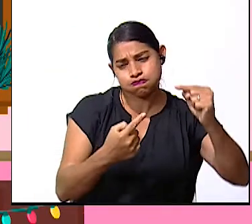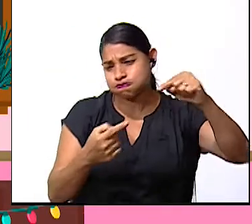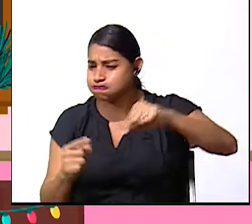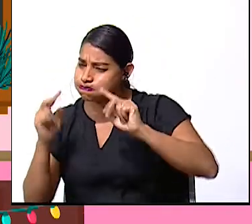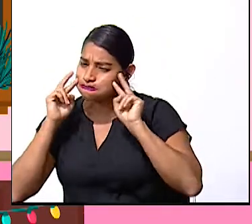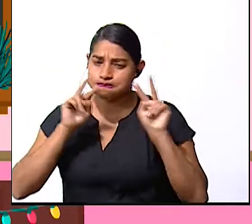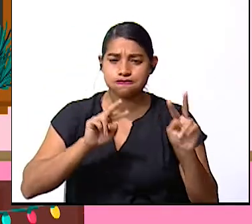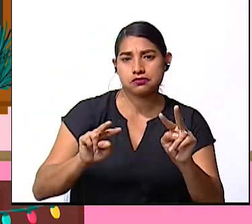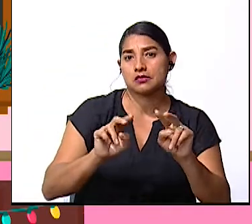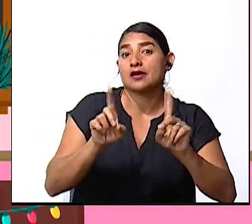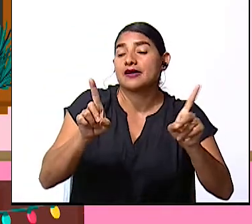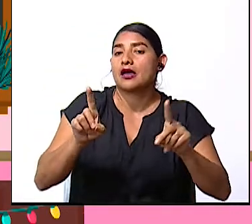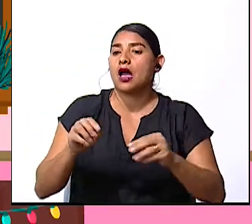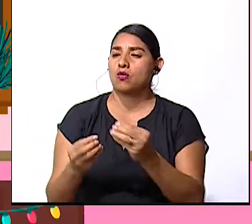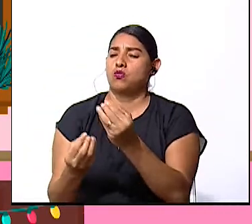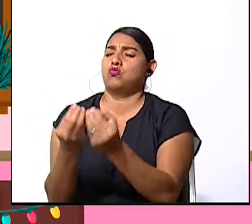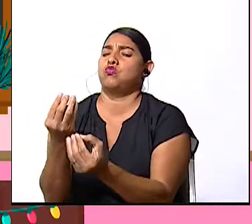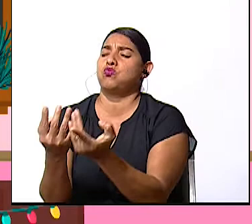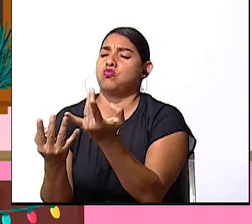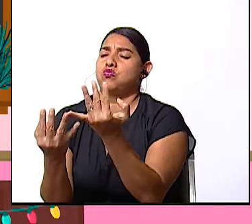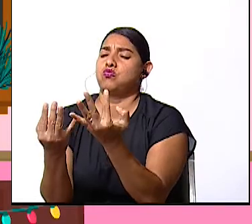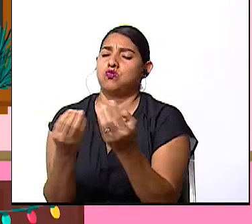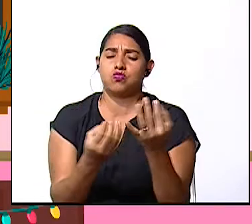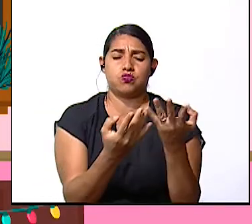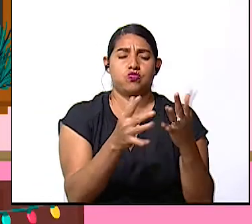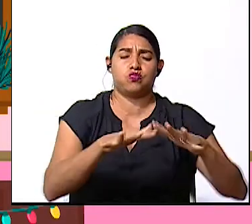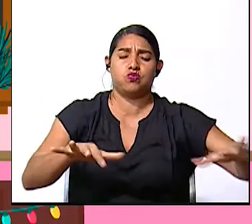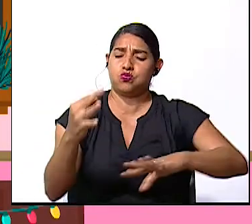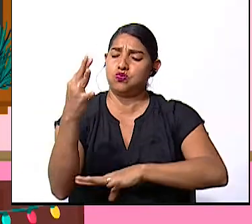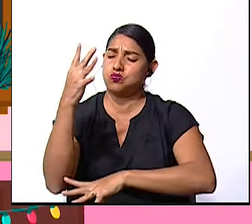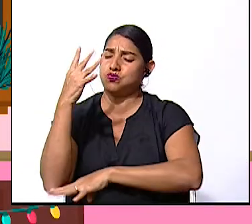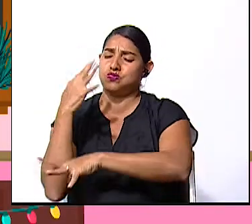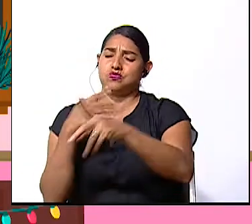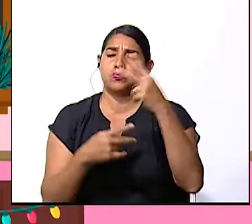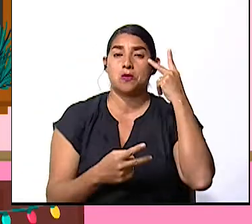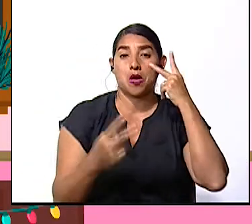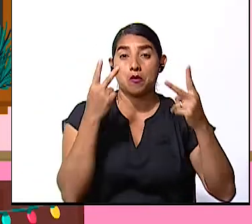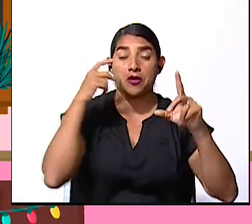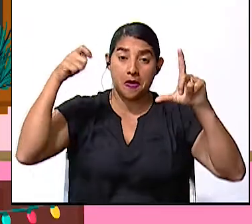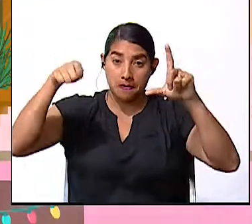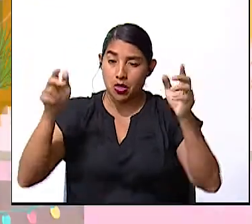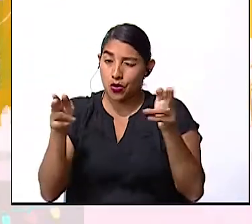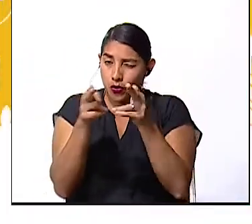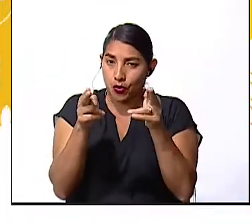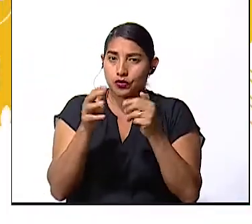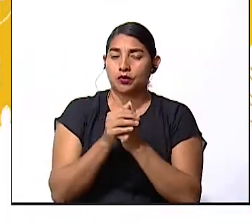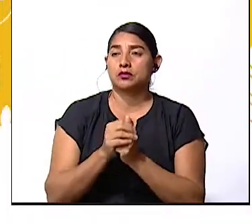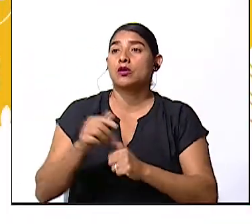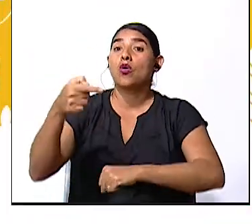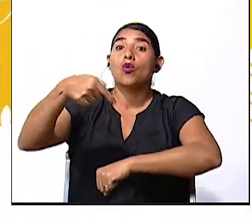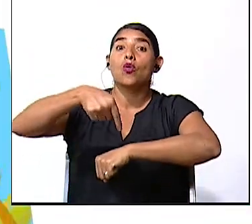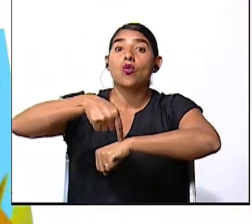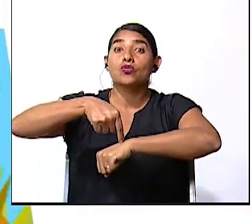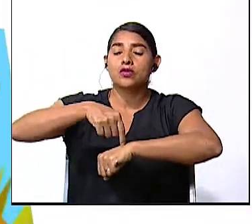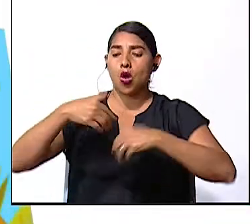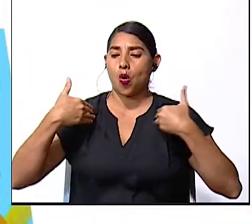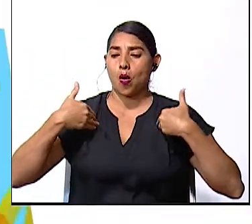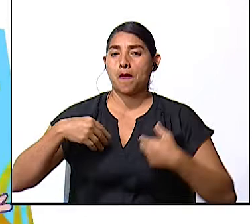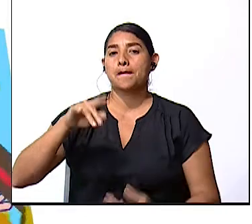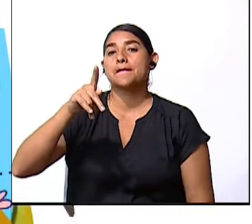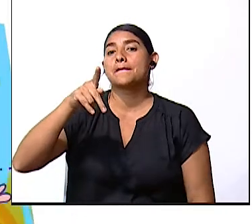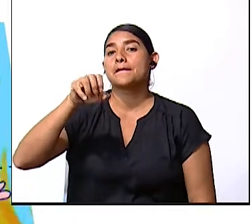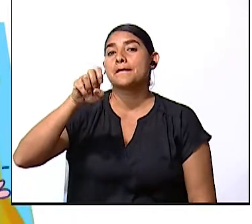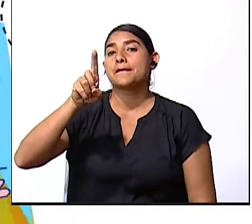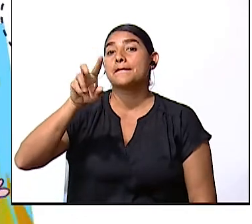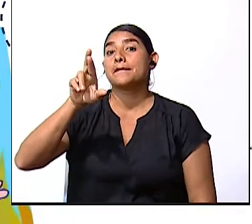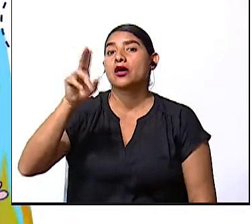bien de los incendios forestales. Entonces vamos a ver este pequeñísimo video. Había una vez un humano llamado Pedro que